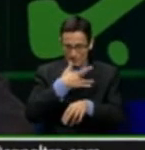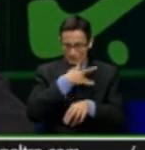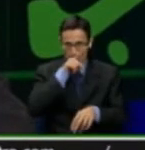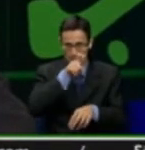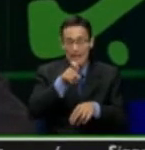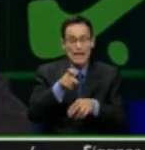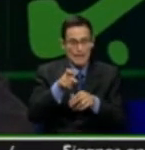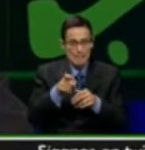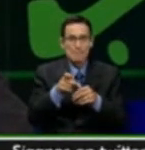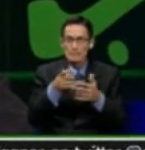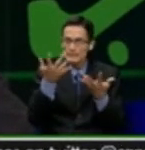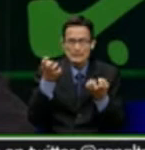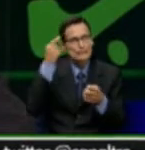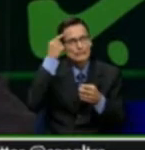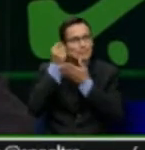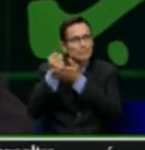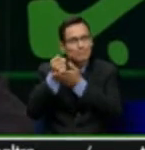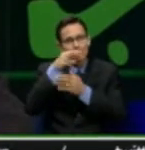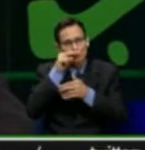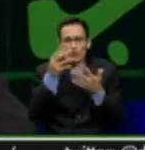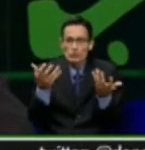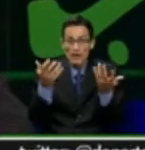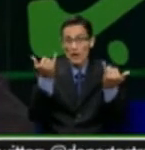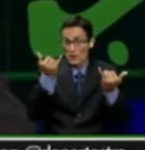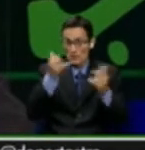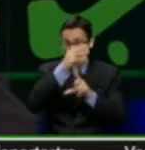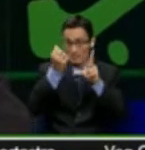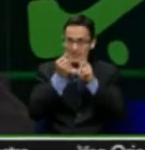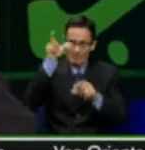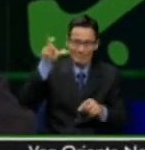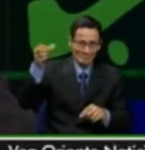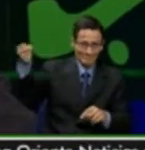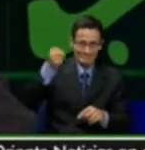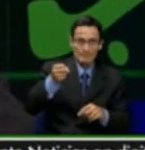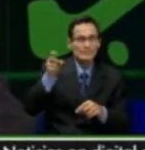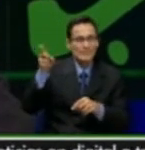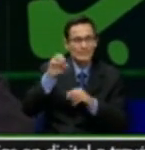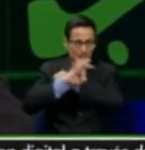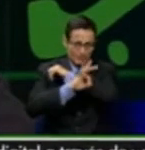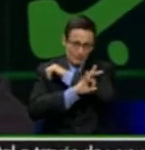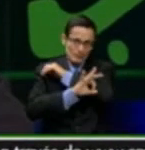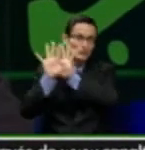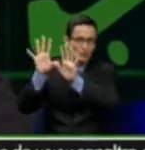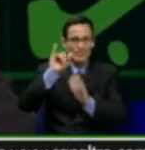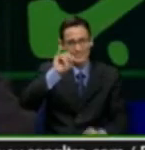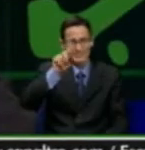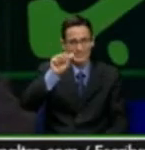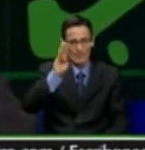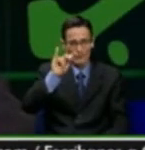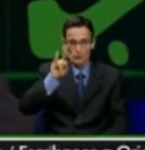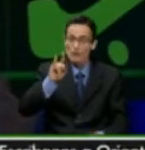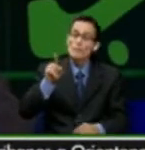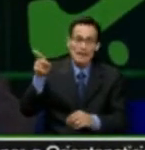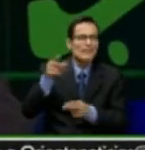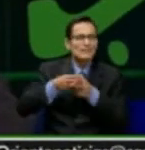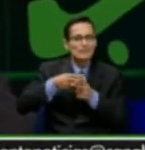el bienestar de esta población. Por esa razón, hoy en Oriente Noticias hemos invitado a la psicóloga precisamente de esa institución, se trata de Angie Cuadros. Psicóloga, gracias por